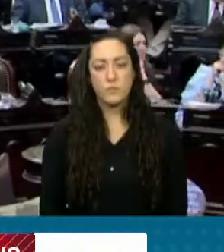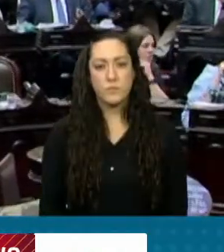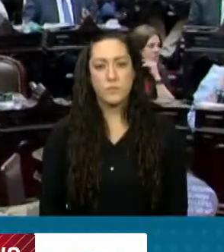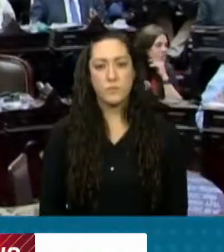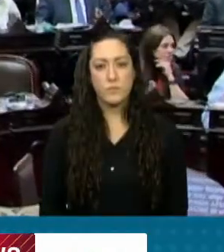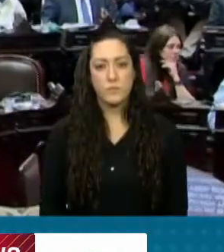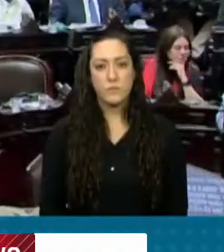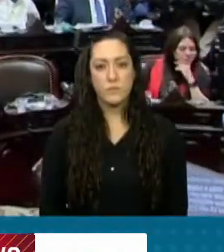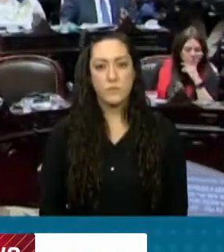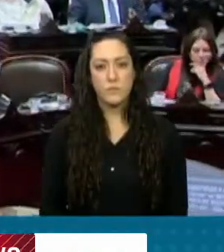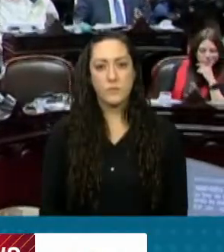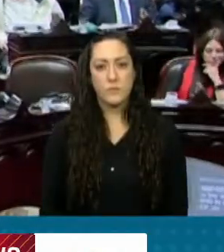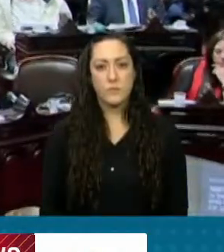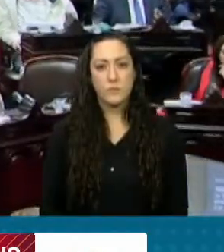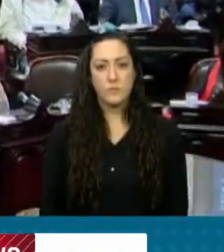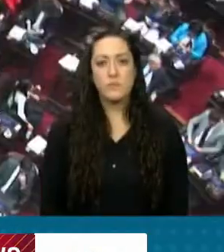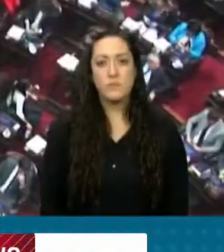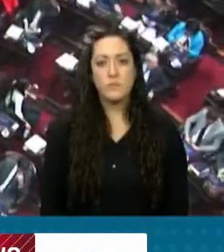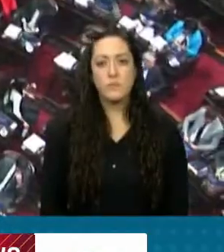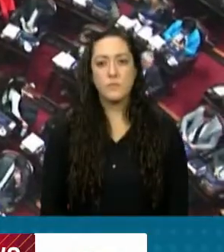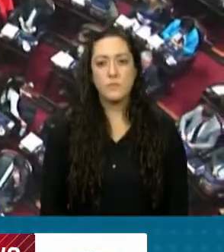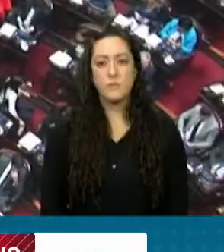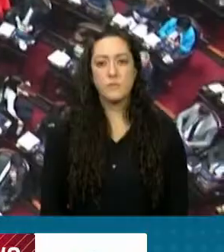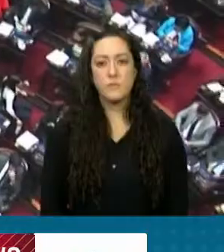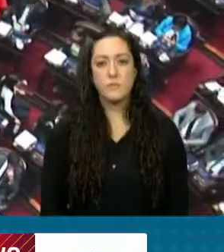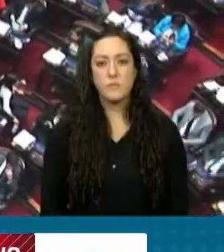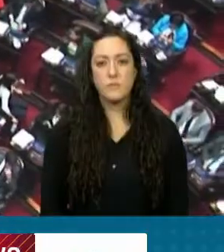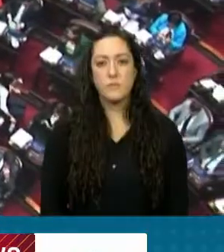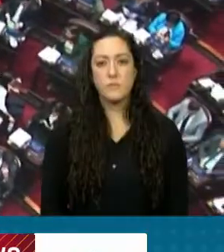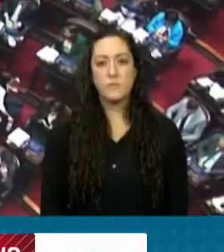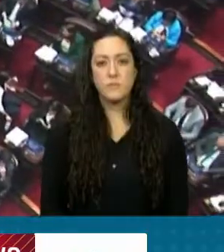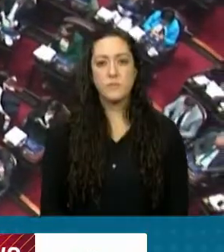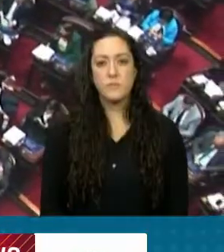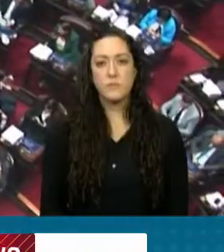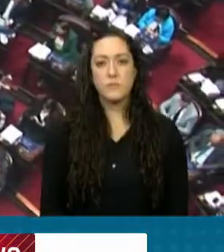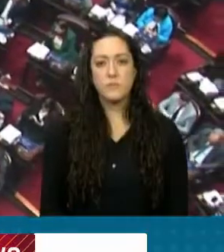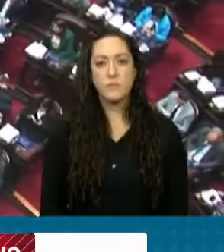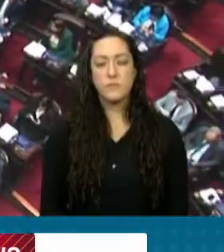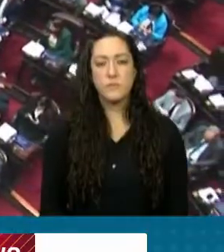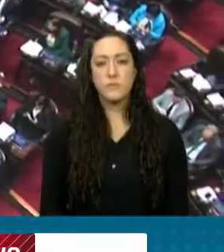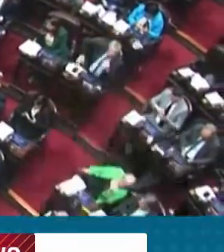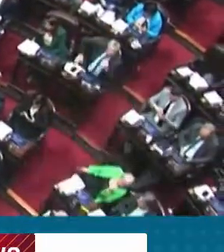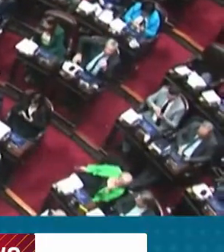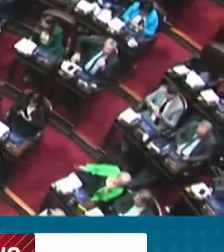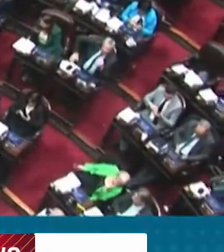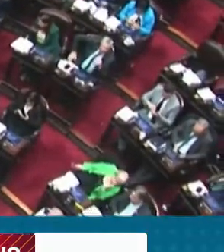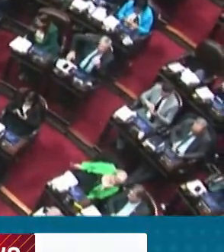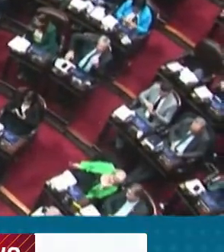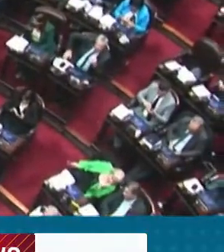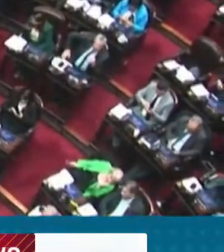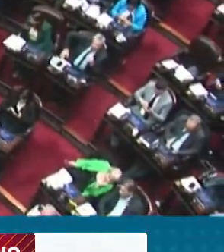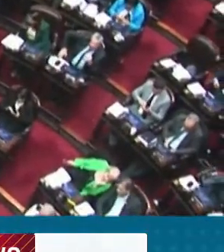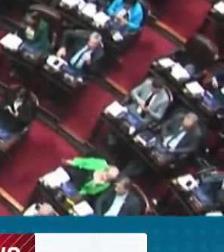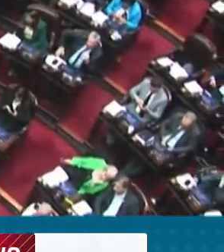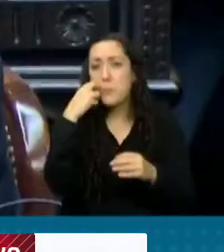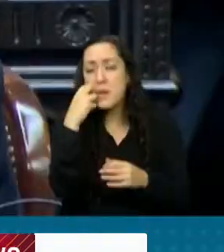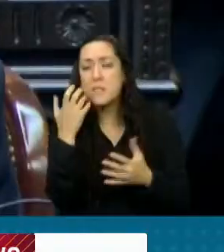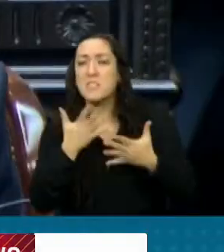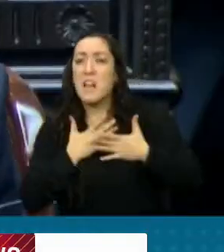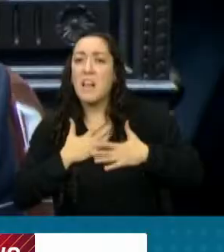recinto, a ver, tiene que ver con, por un lado, lo que dejan todos los miércoles consignados los jubilados, que es que